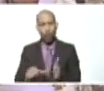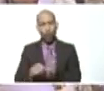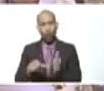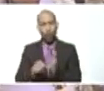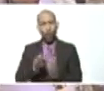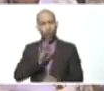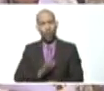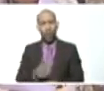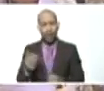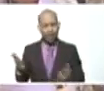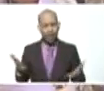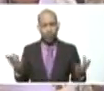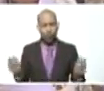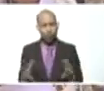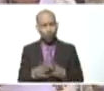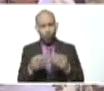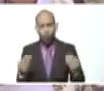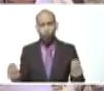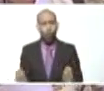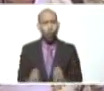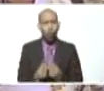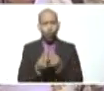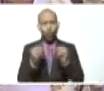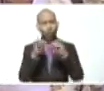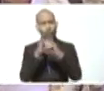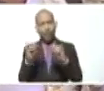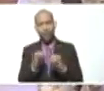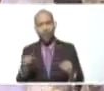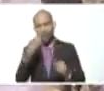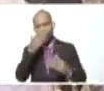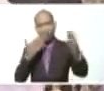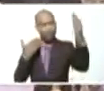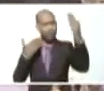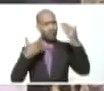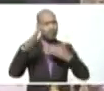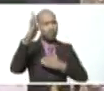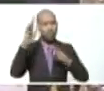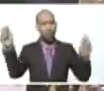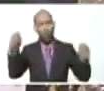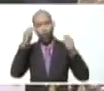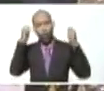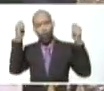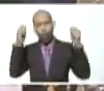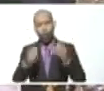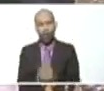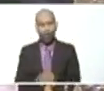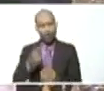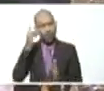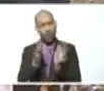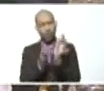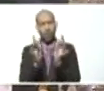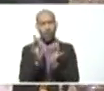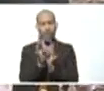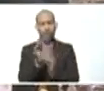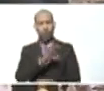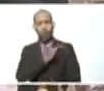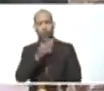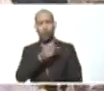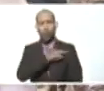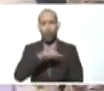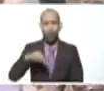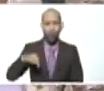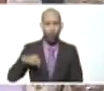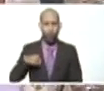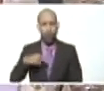gozar todos juntos de la plenitud eterna de tu gloria. Por Cristo, Señor nuestro, por